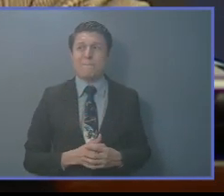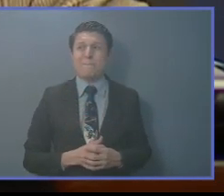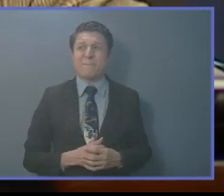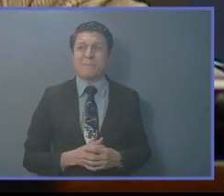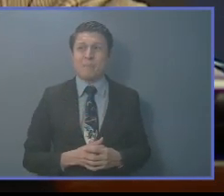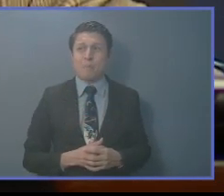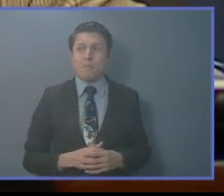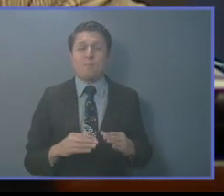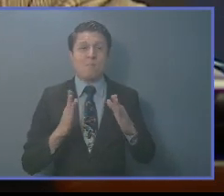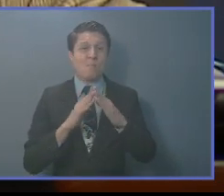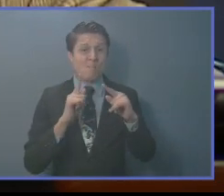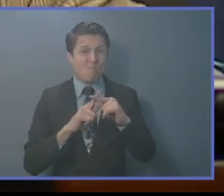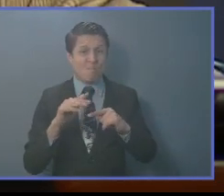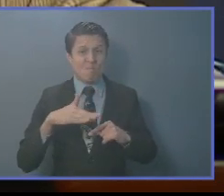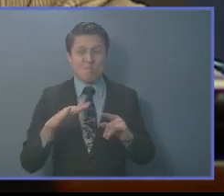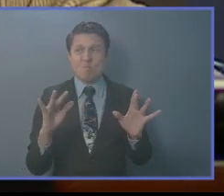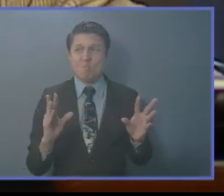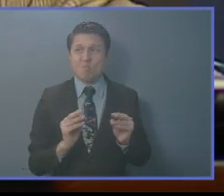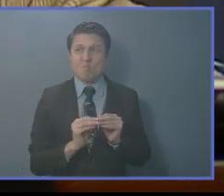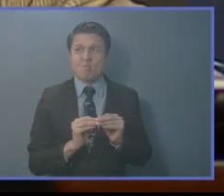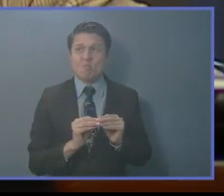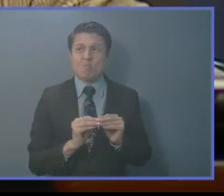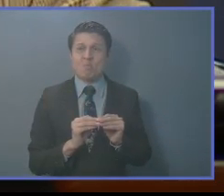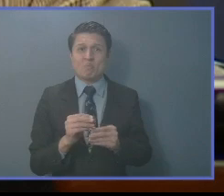de las iglesias y lugares de culto, centros